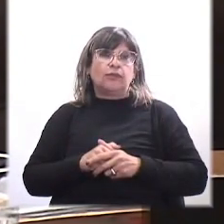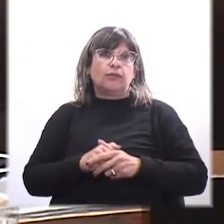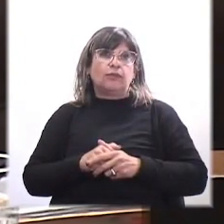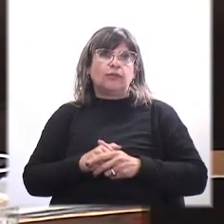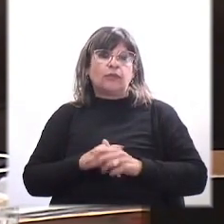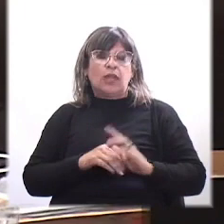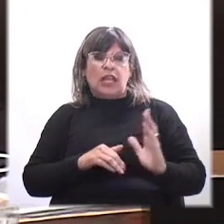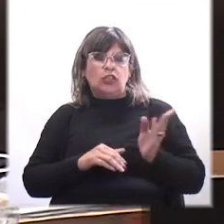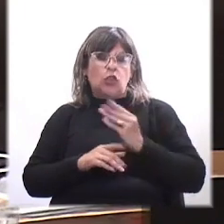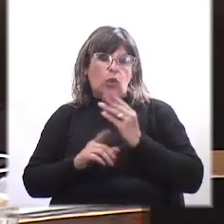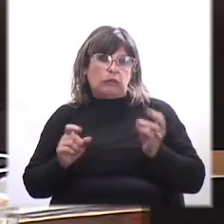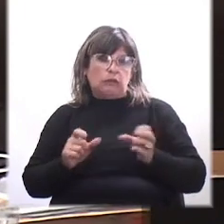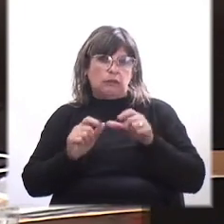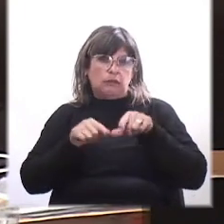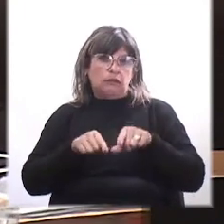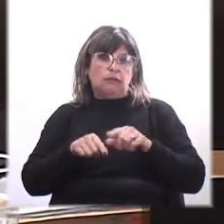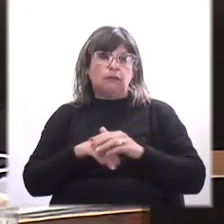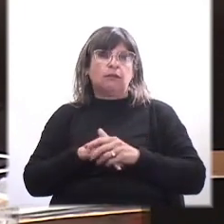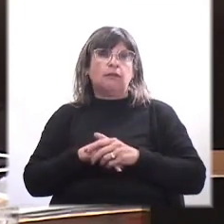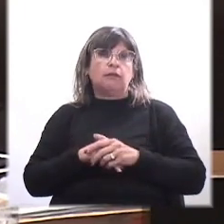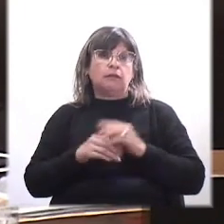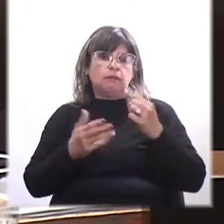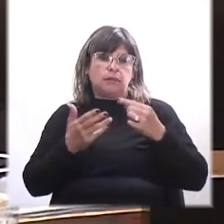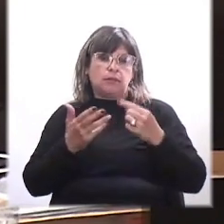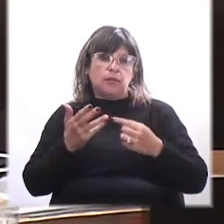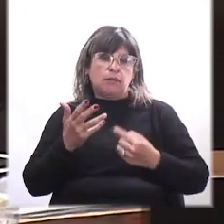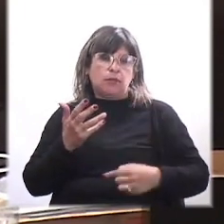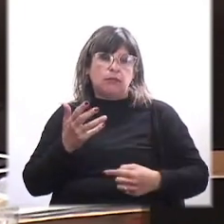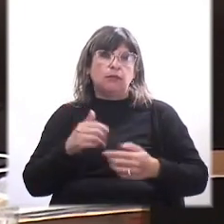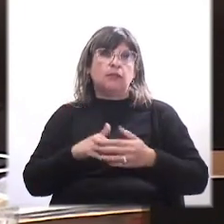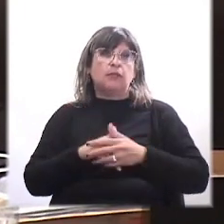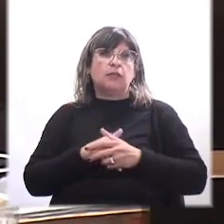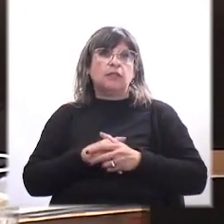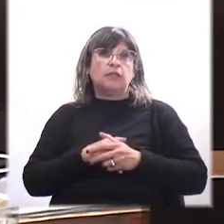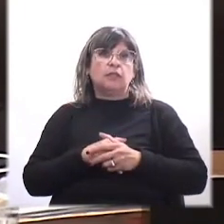En todas estas acciones, la negligencia y la